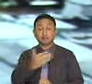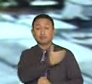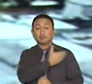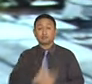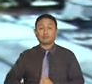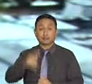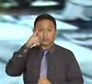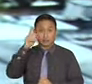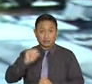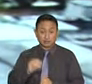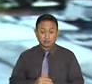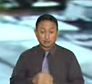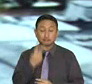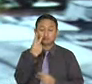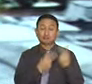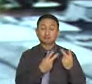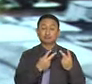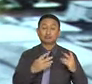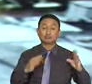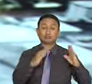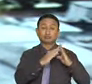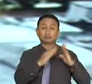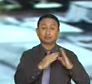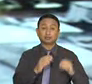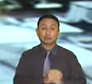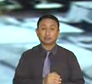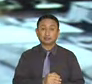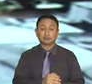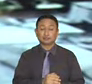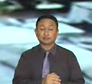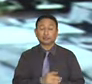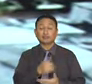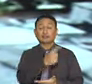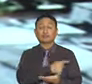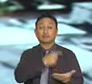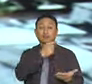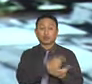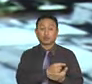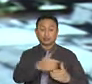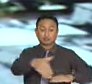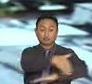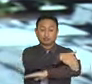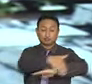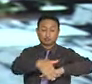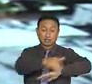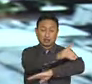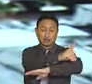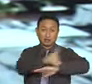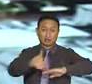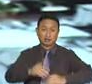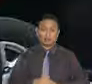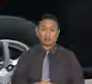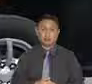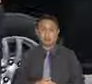Guillermo lasso quien visitó el cuartel del quinto guayas ubicado en la vía daule